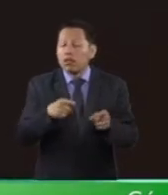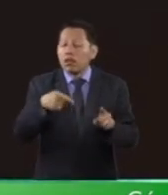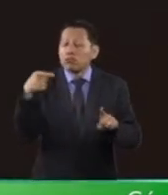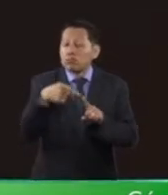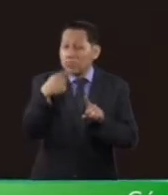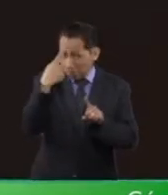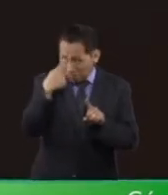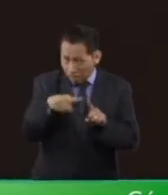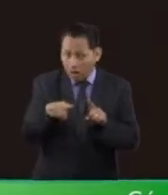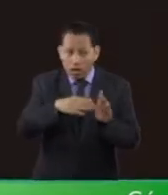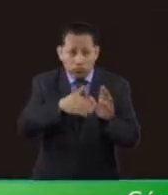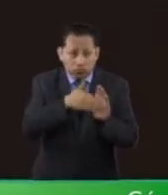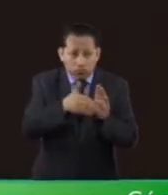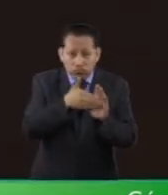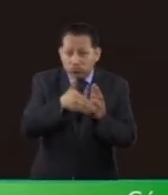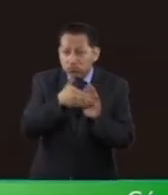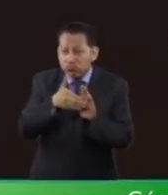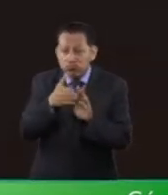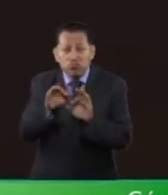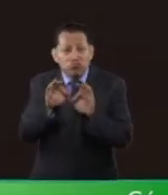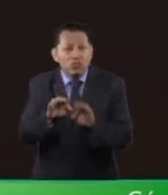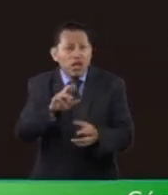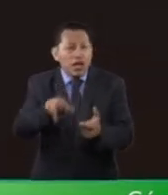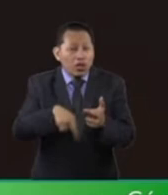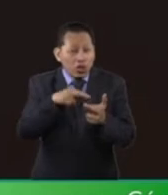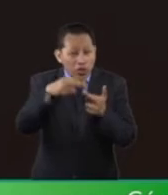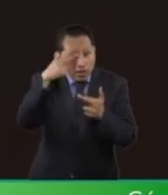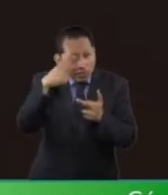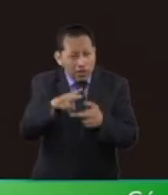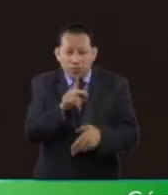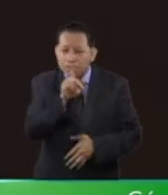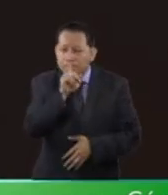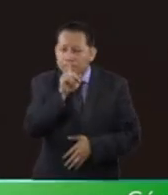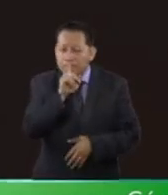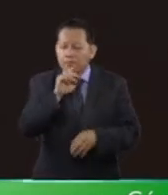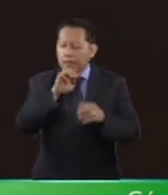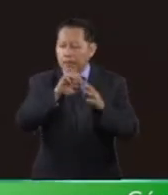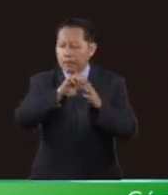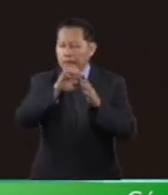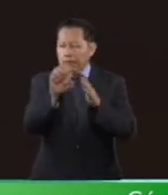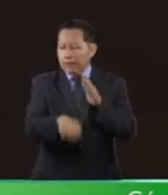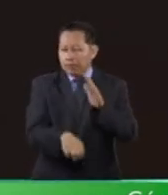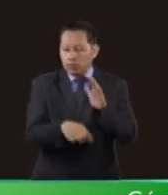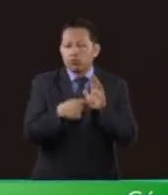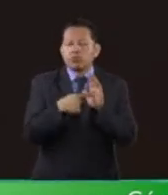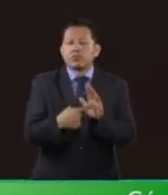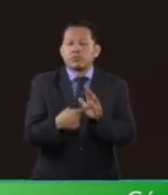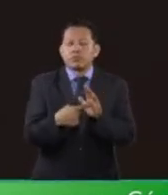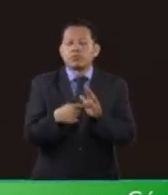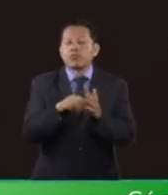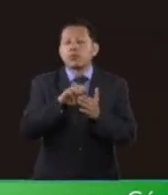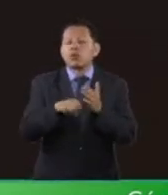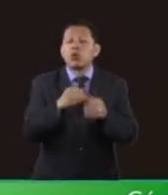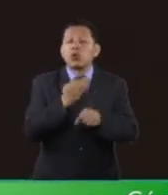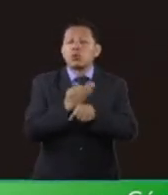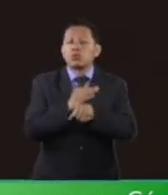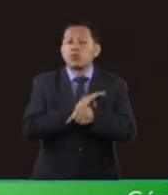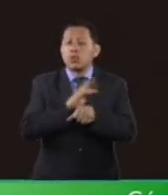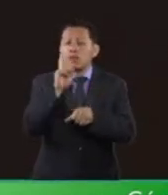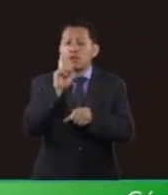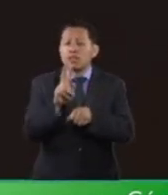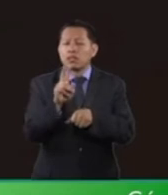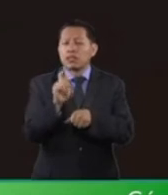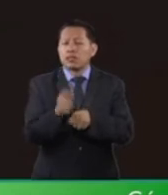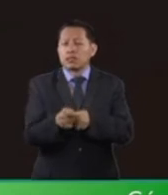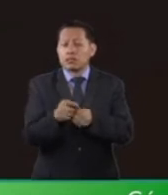creación de infraestructura en las regiones de México. Por ejemplo, basta ver hoy que